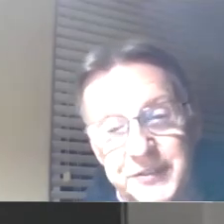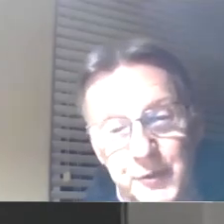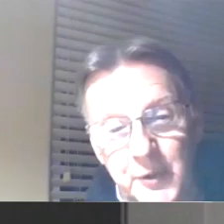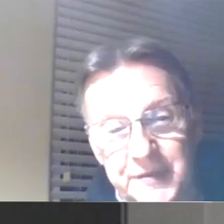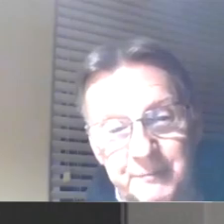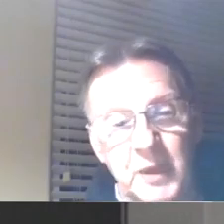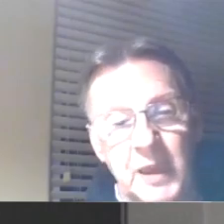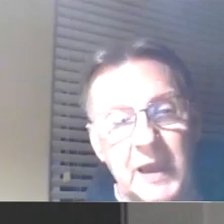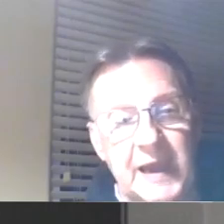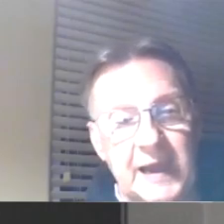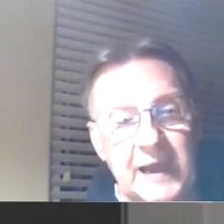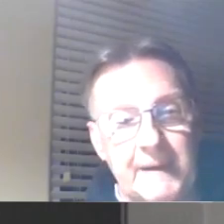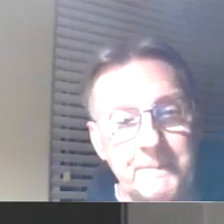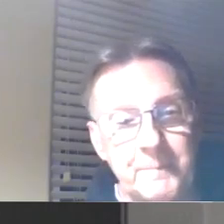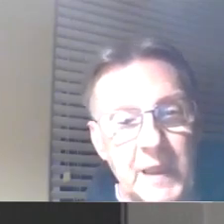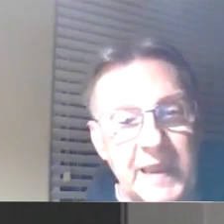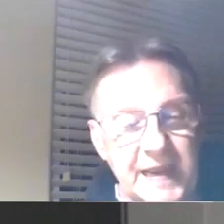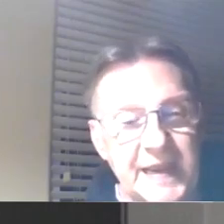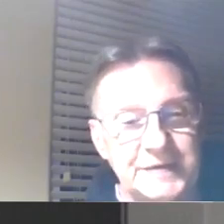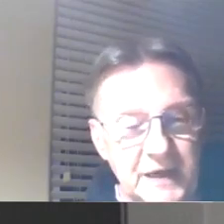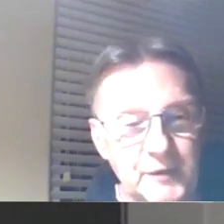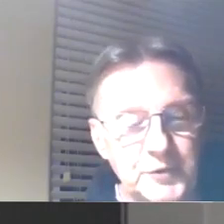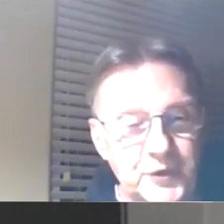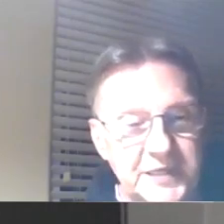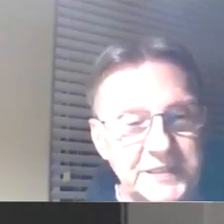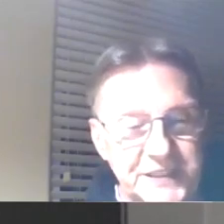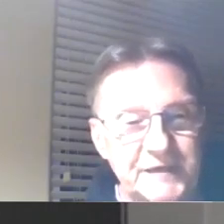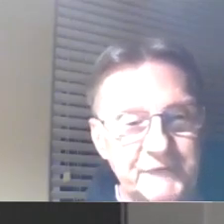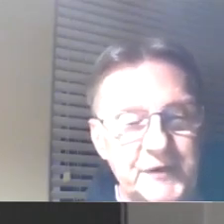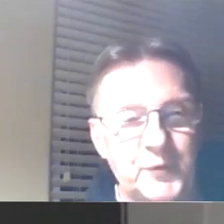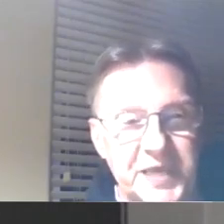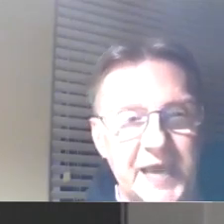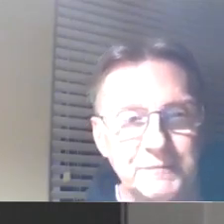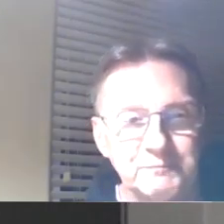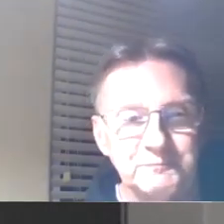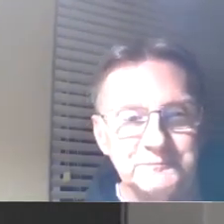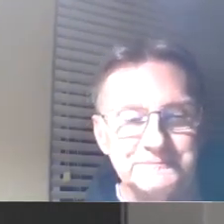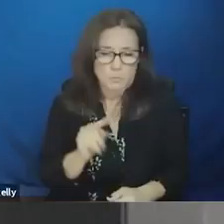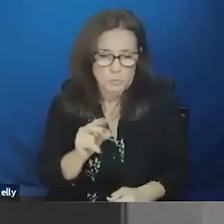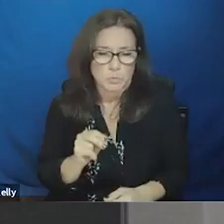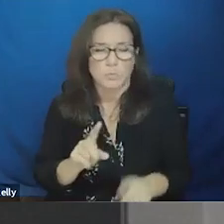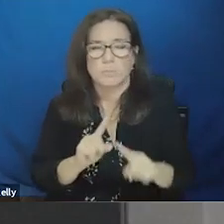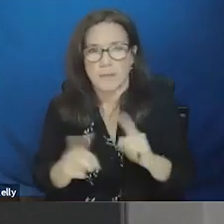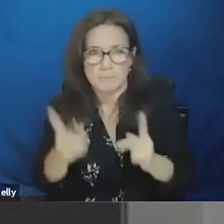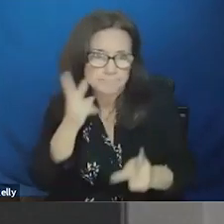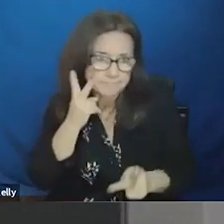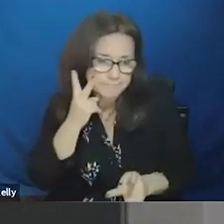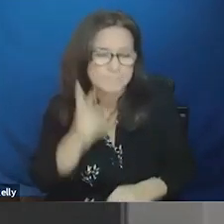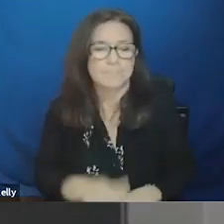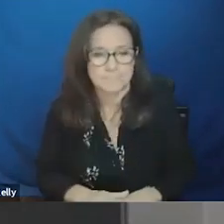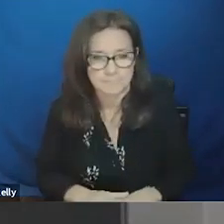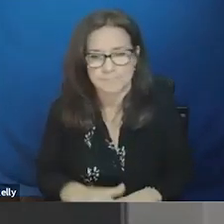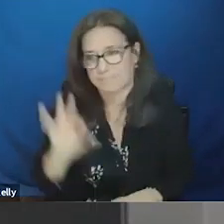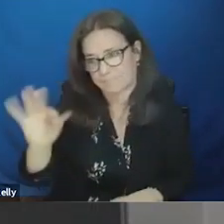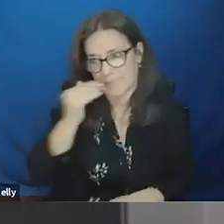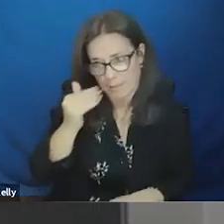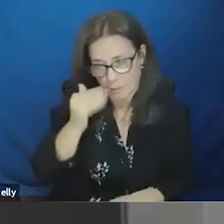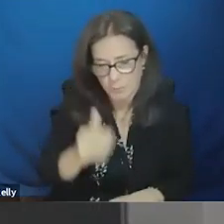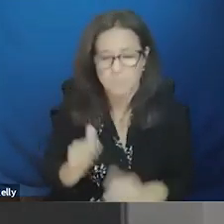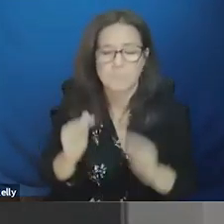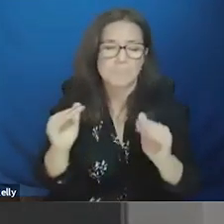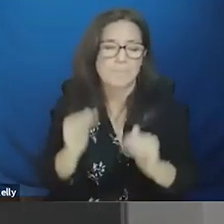estamos trabajando diligentemente para saber cómo esto se puede crear lo tenemos planificado hacer y